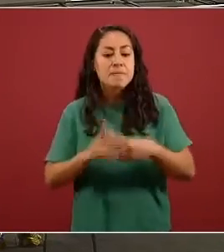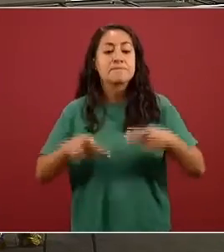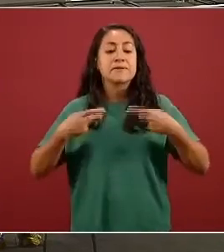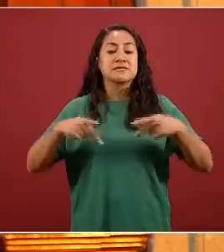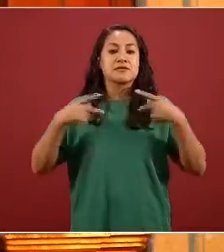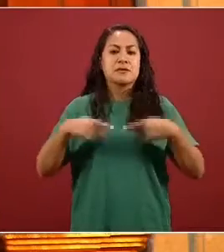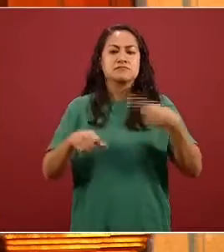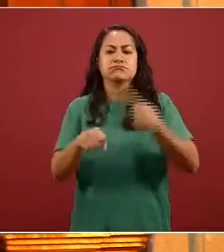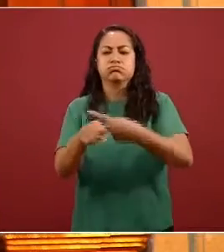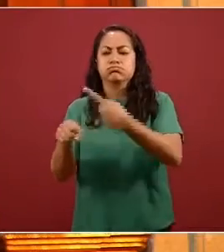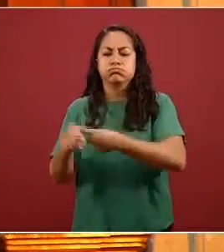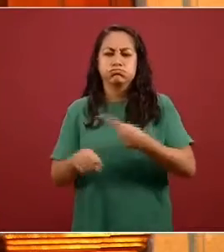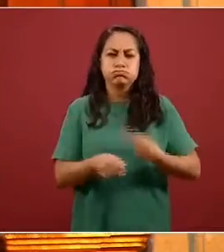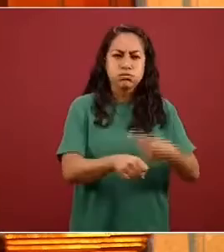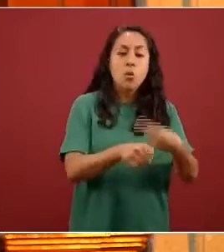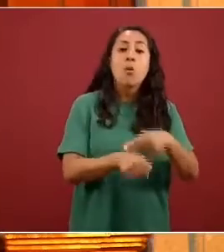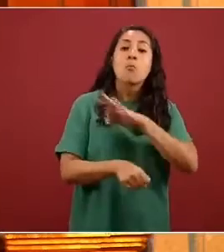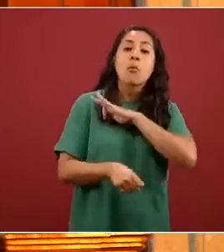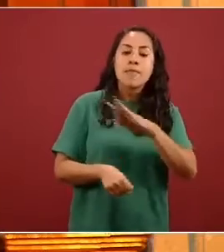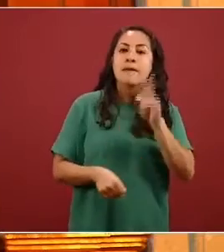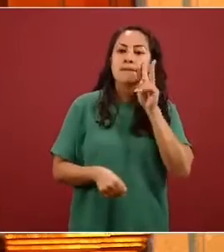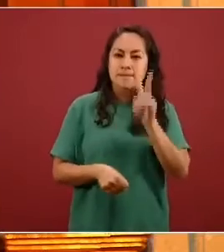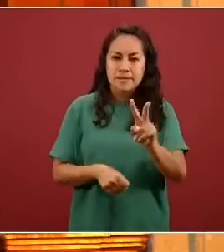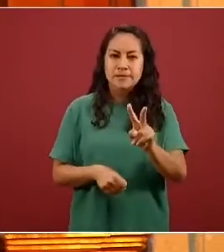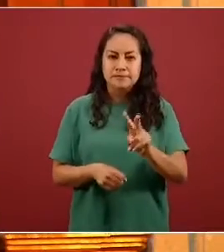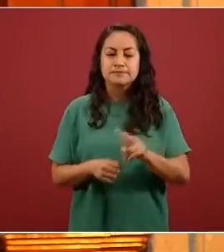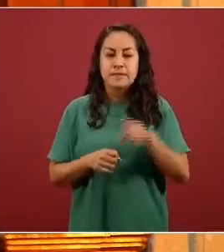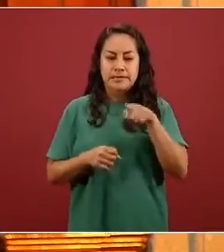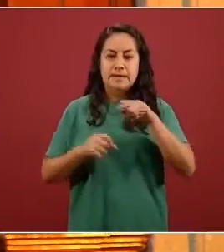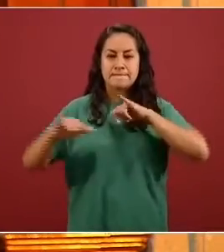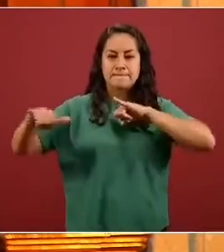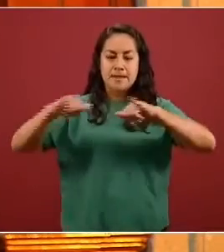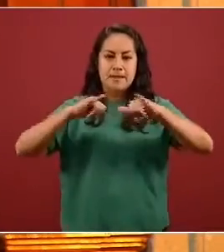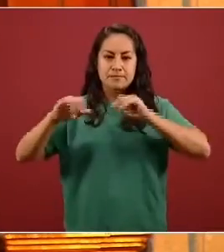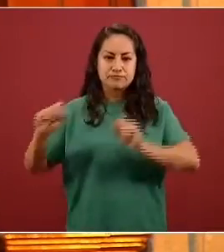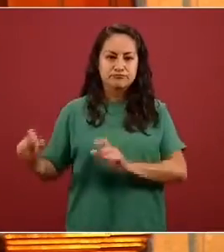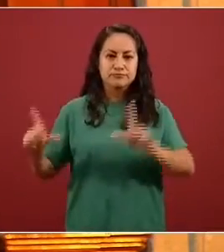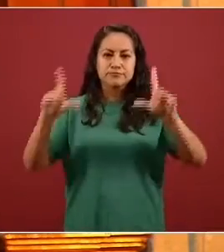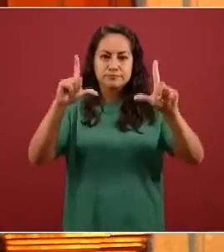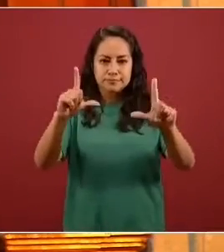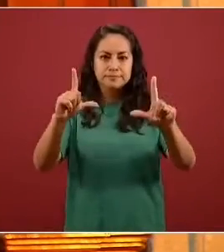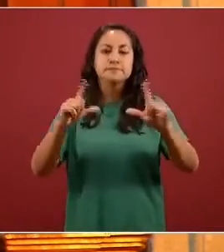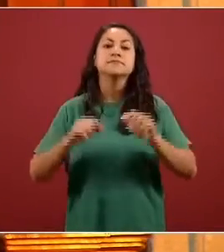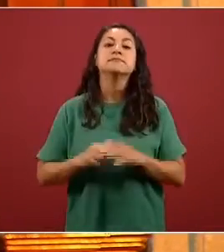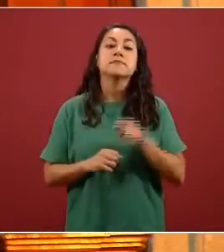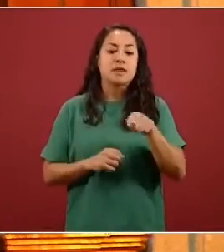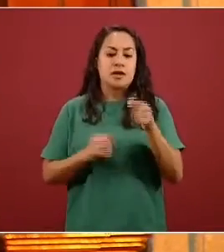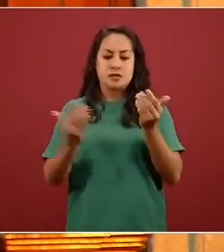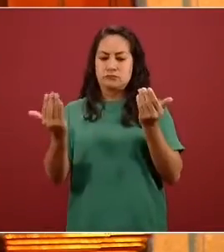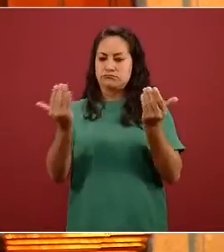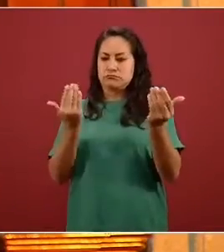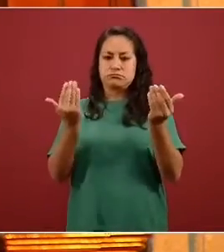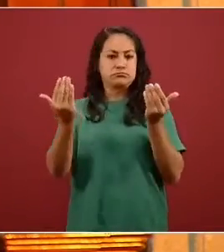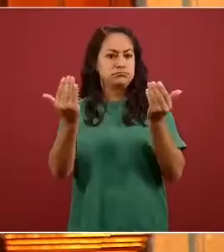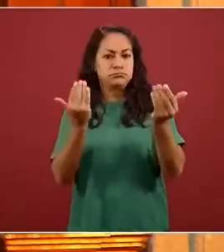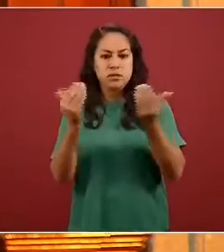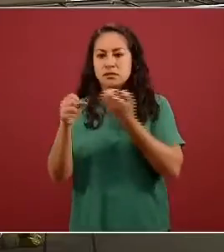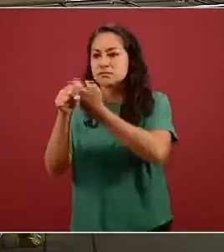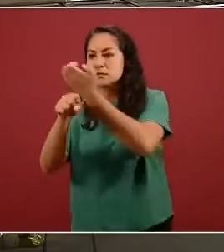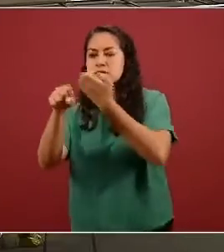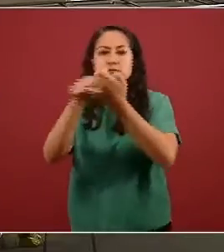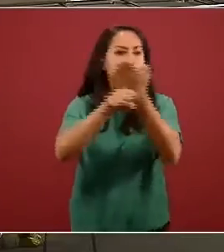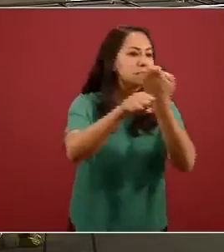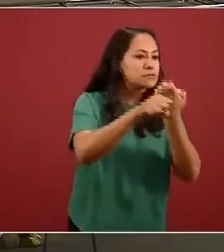colores verdes oscuros, y ahora sí con esta información podemos hacer más bien comparación entre las entidades federativas, porque esto